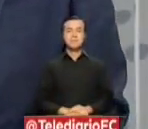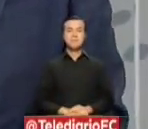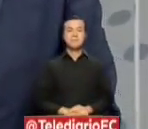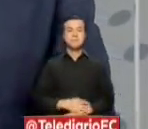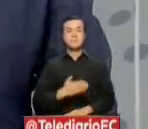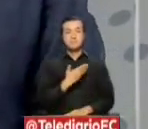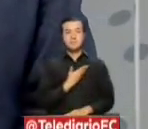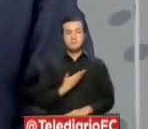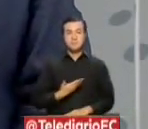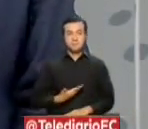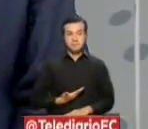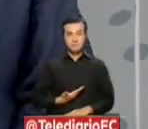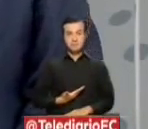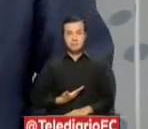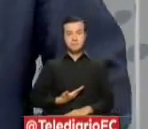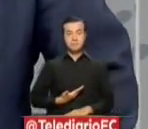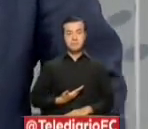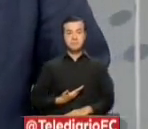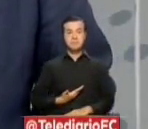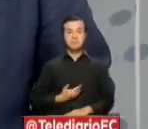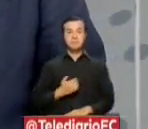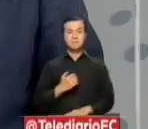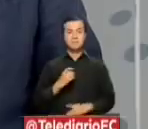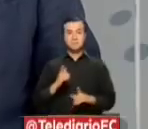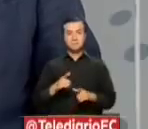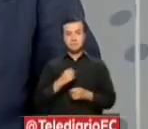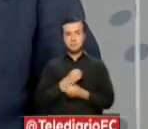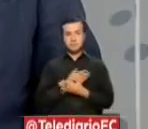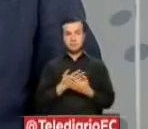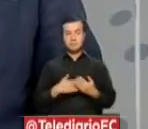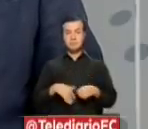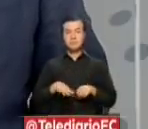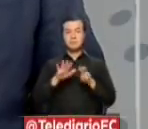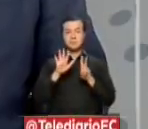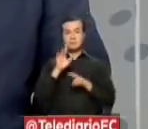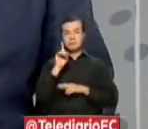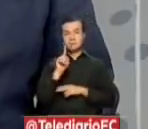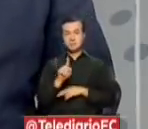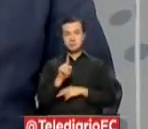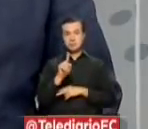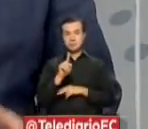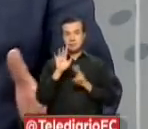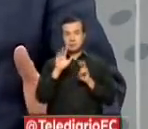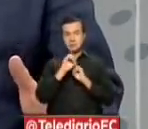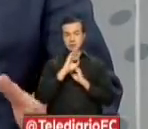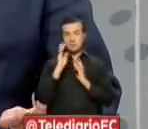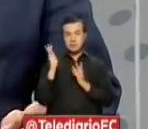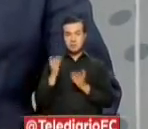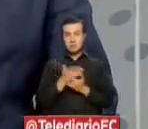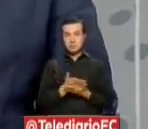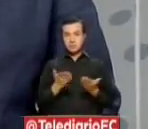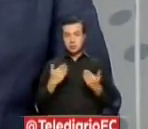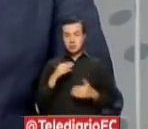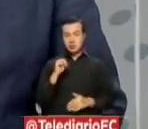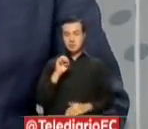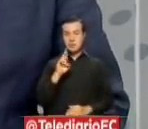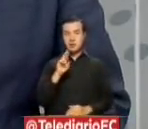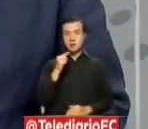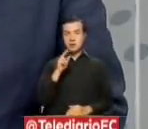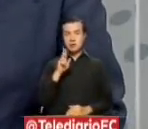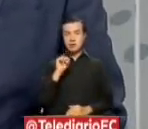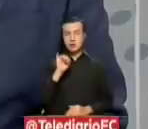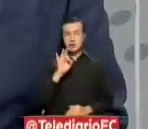Declaraciones del presidente de la República, Lenín Moreno. 7 de la mañana en punto. Está con nosotros Margarita